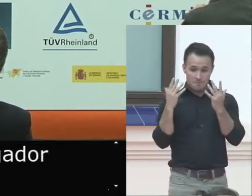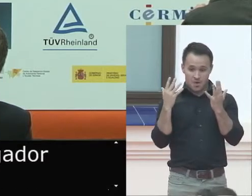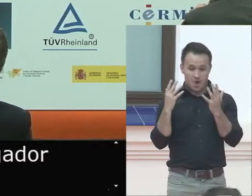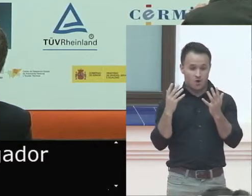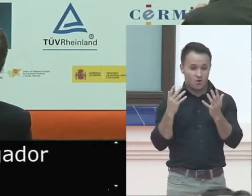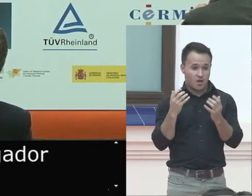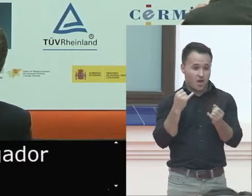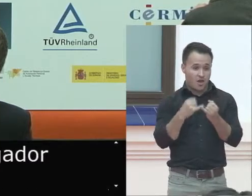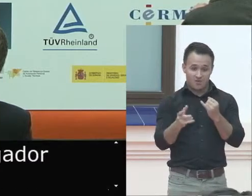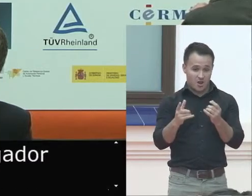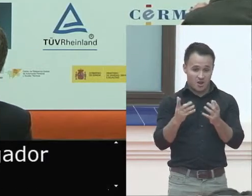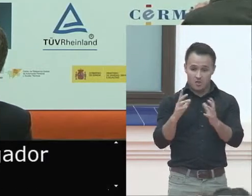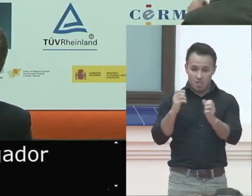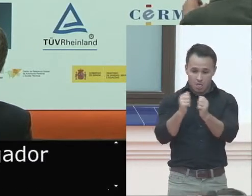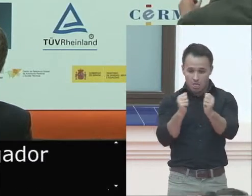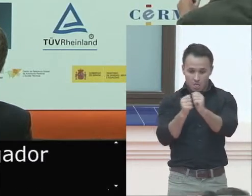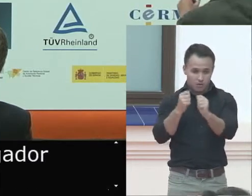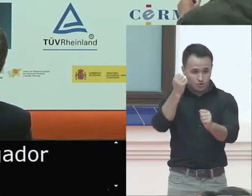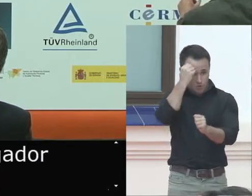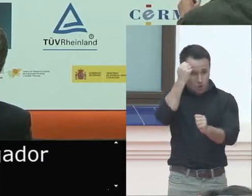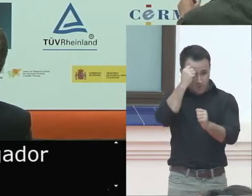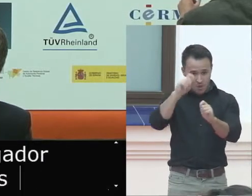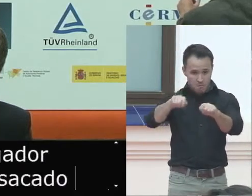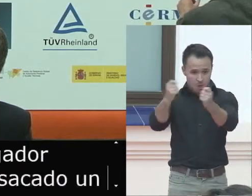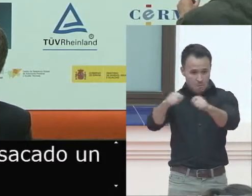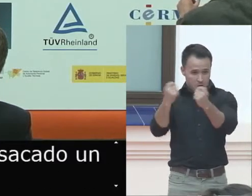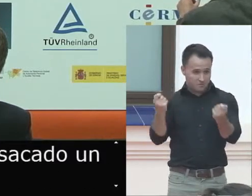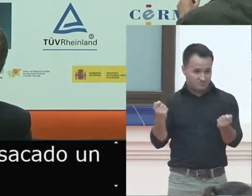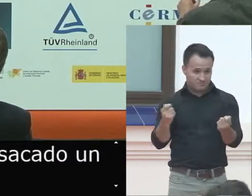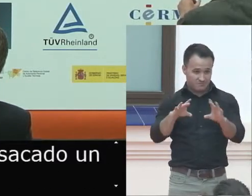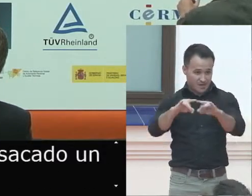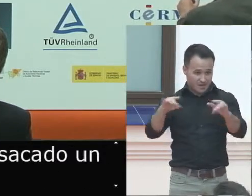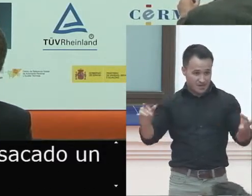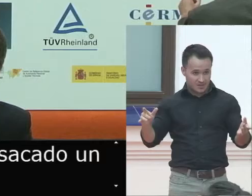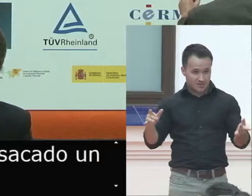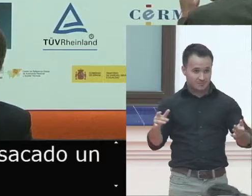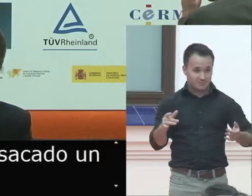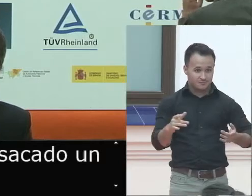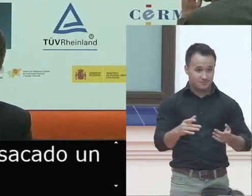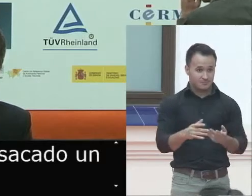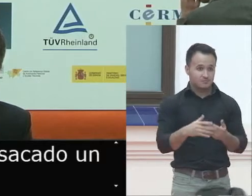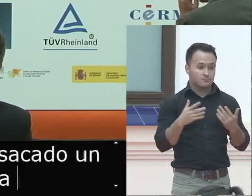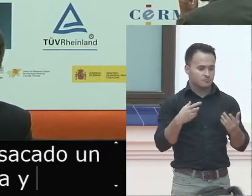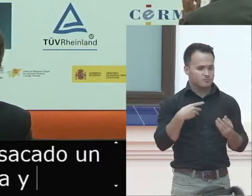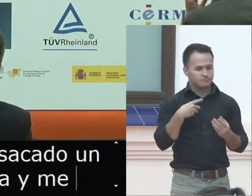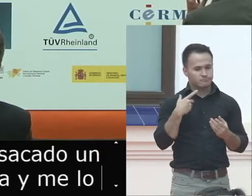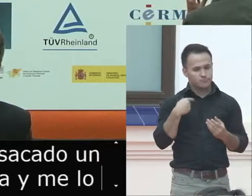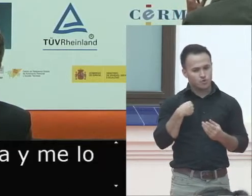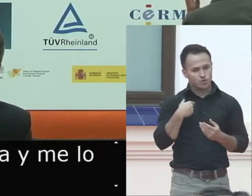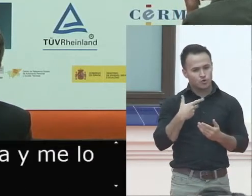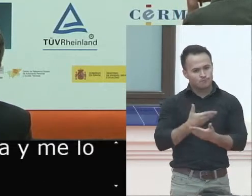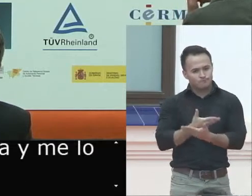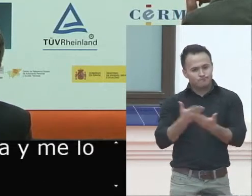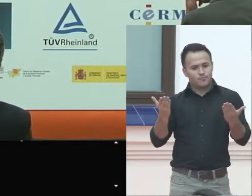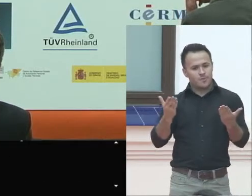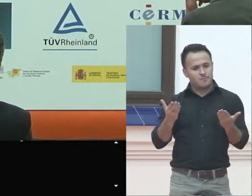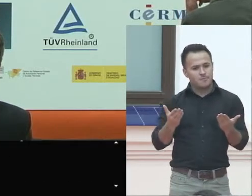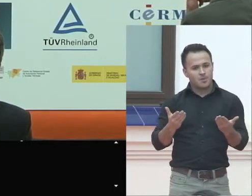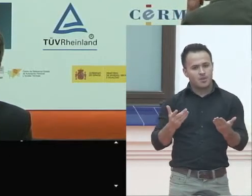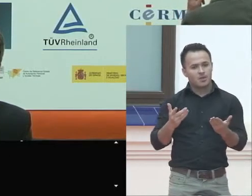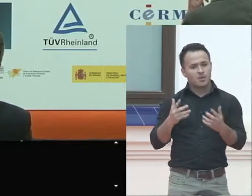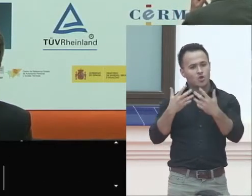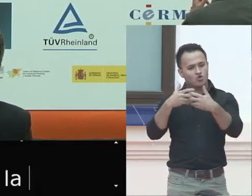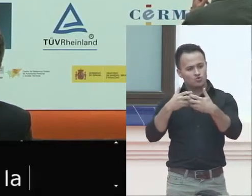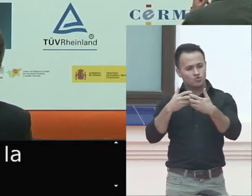dejo ahí encima y me lo carga. Bien, entonces creo mucho más, evidentemente, en la industria tecnológica. Quiero que trabajen para